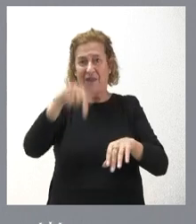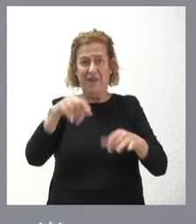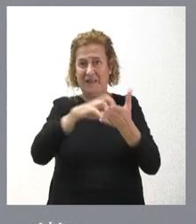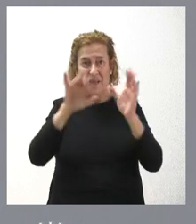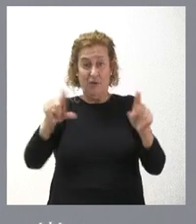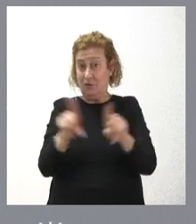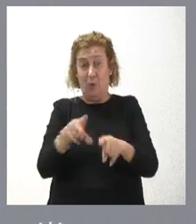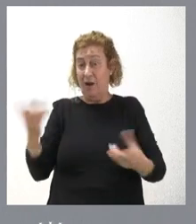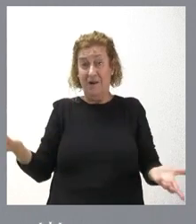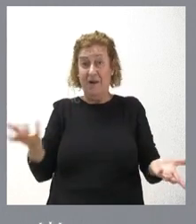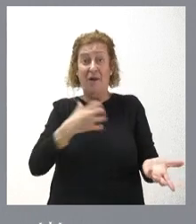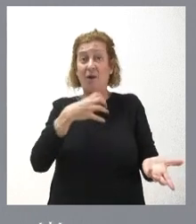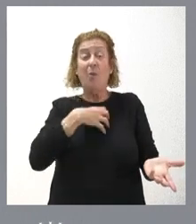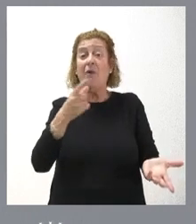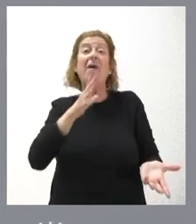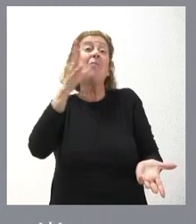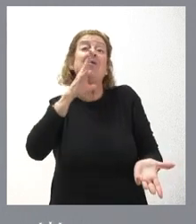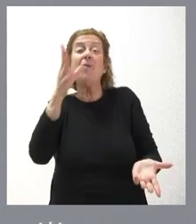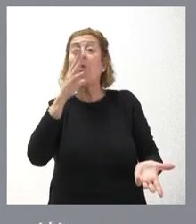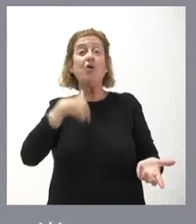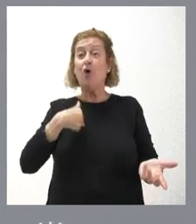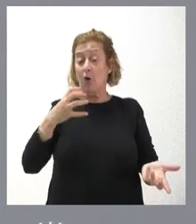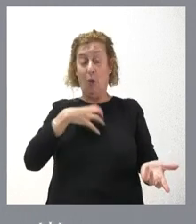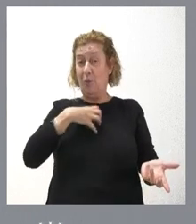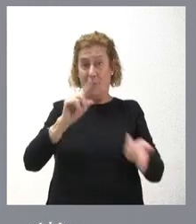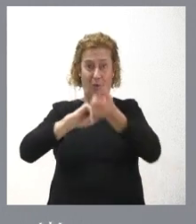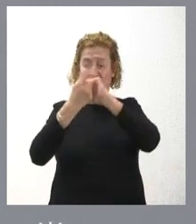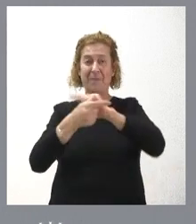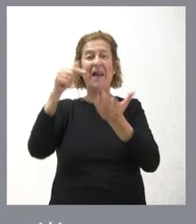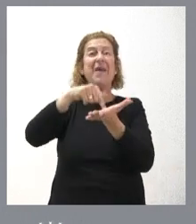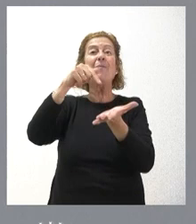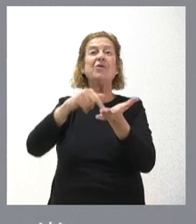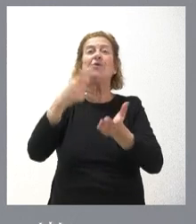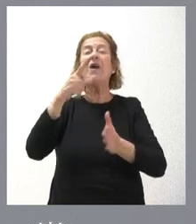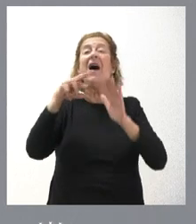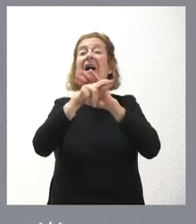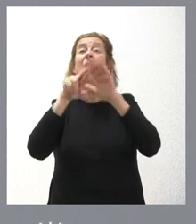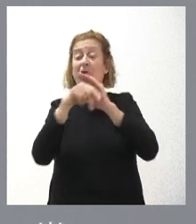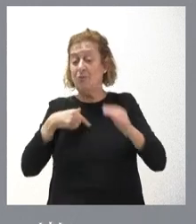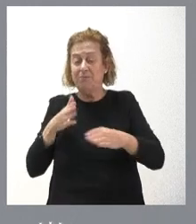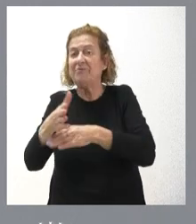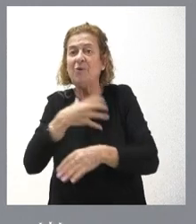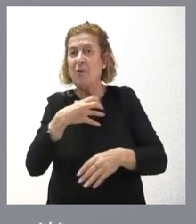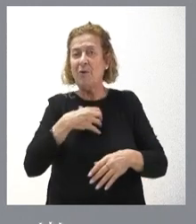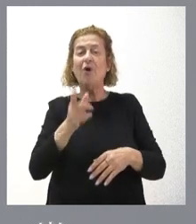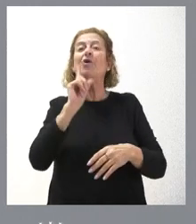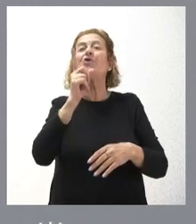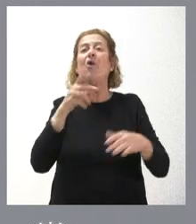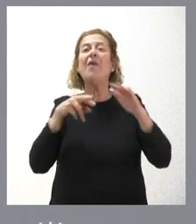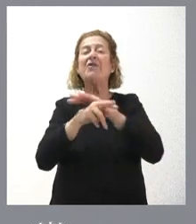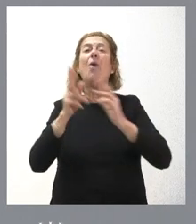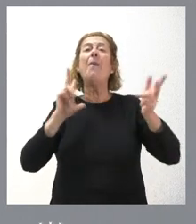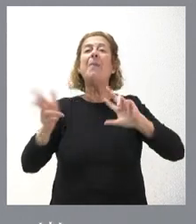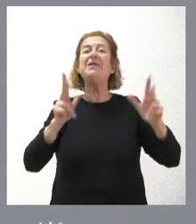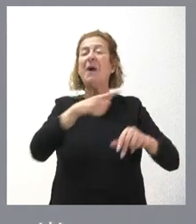por tanto no puede ser este un motivo porque ni nosotros podemos cambiar el impuesto sociedades no es una regulación a la que tengamos acceso solo lo tiene el país Vasco y